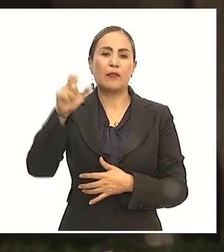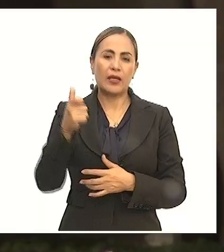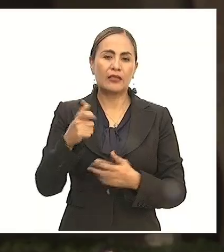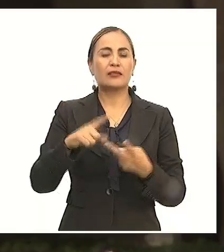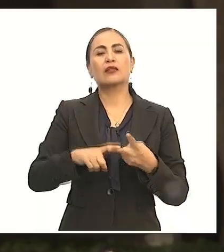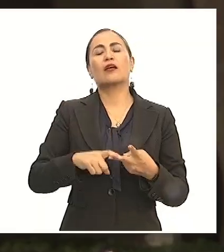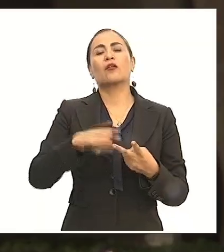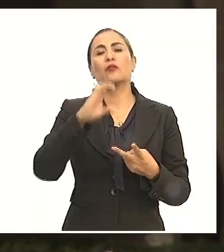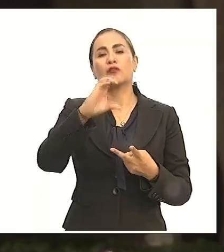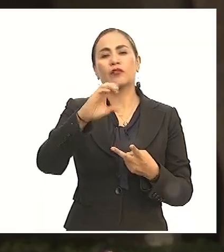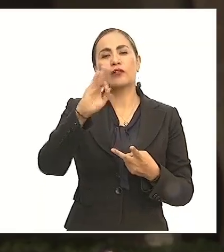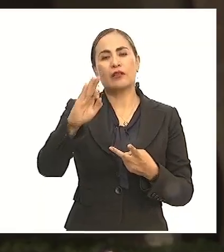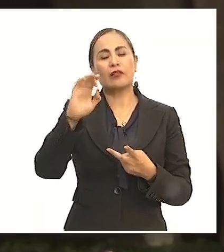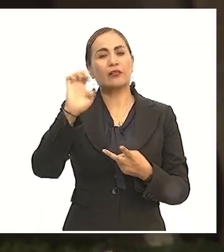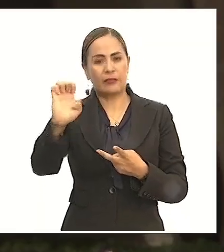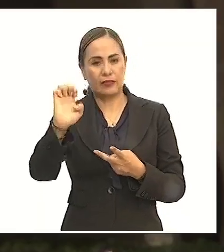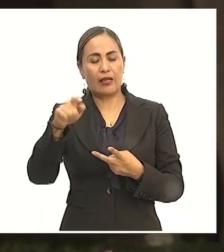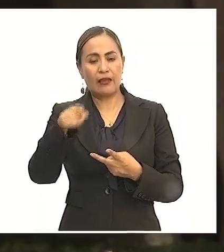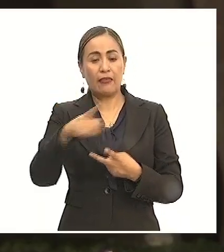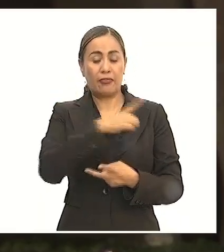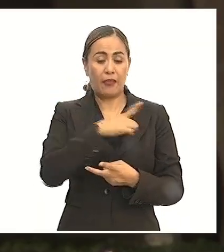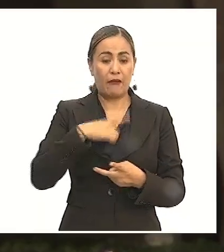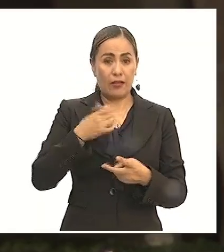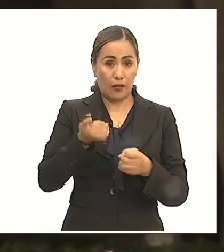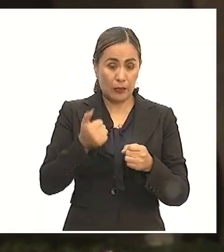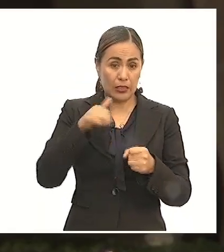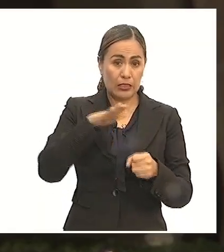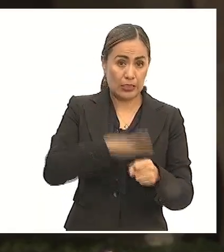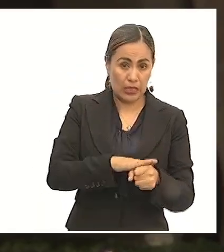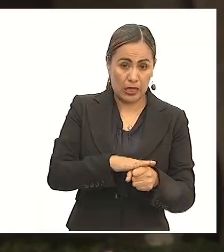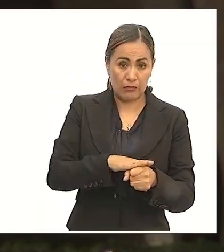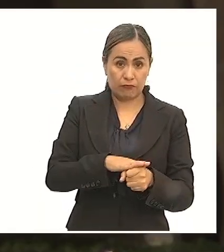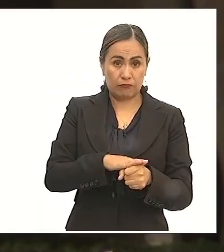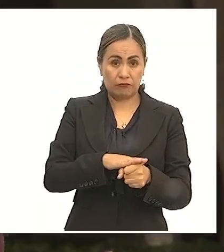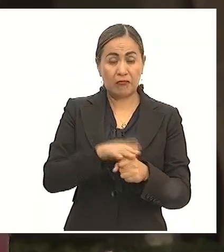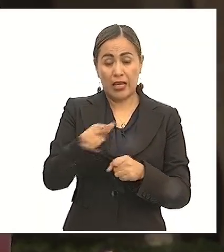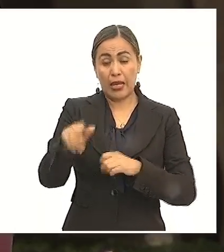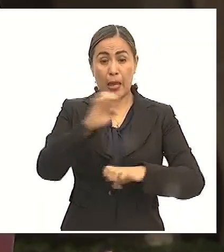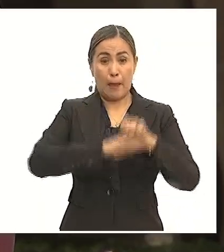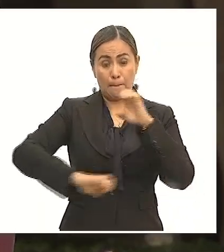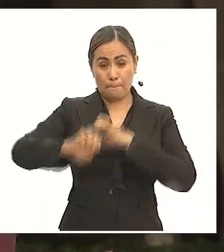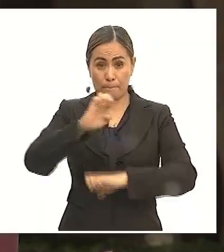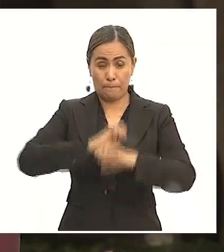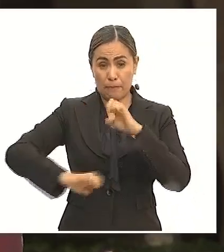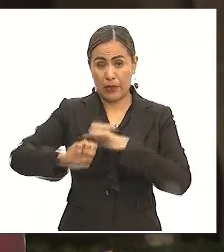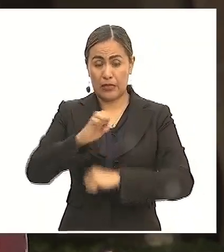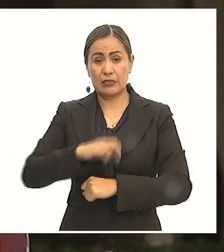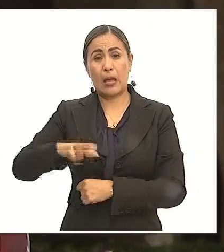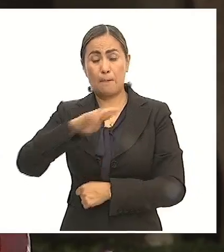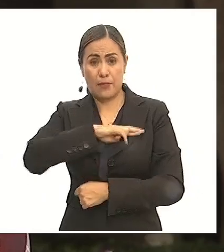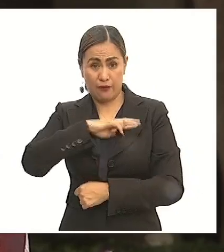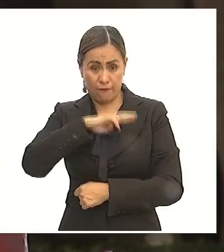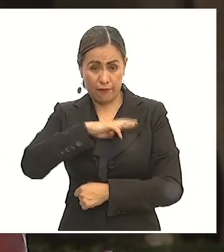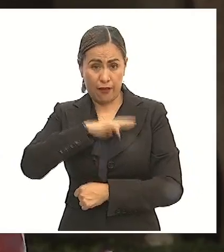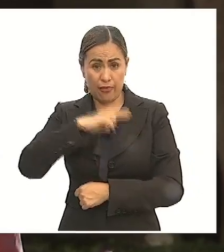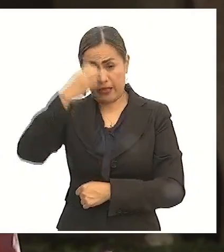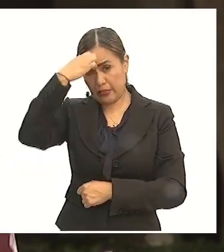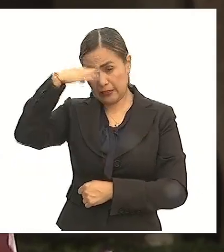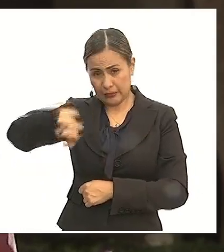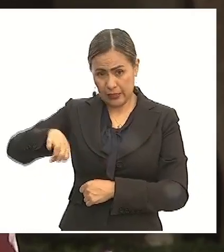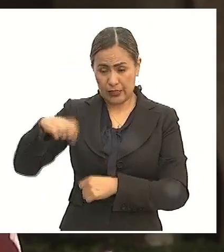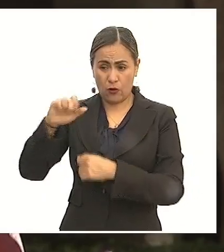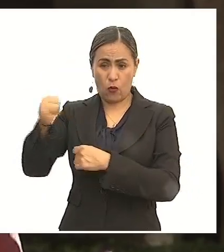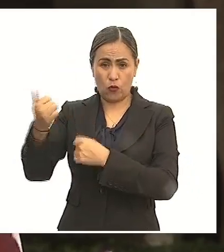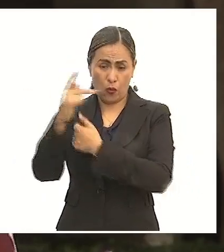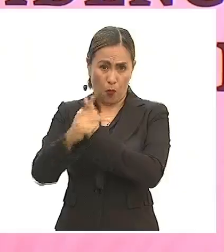Electricidad, administrarse como si se tratara de una empresa privada cuyo